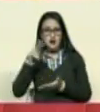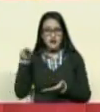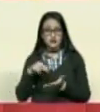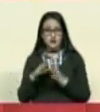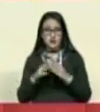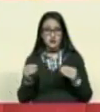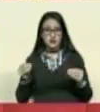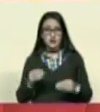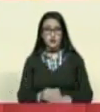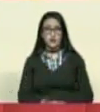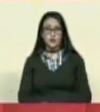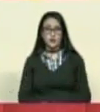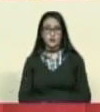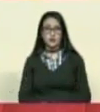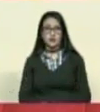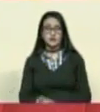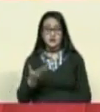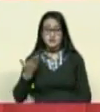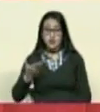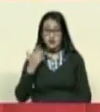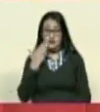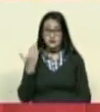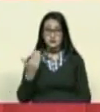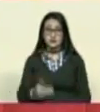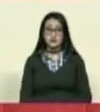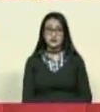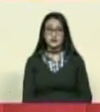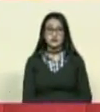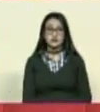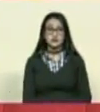nacional. Esto es muy importante, ¿no?